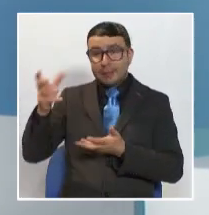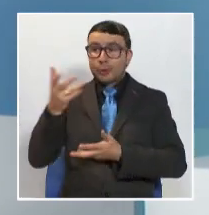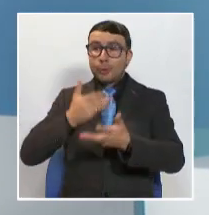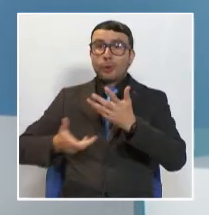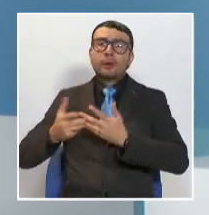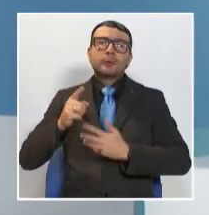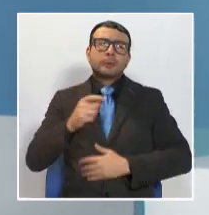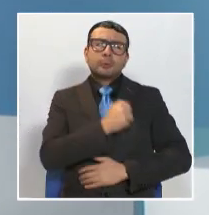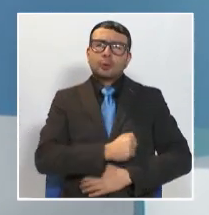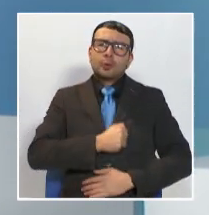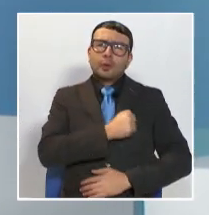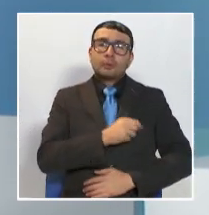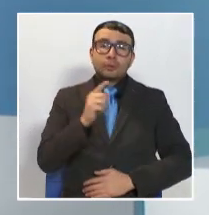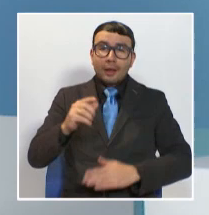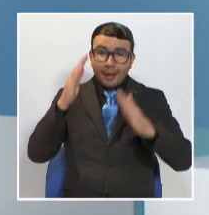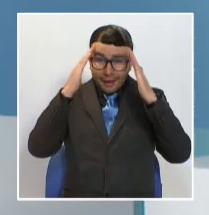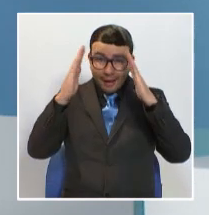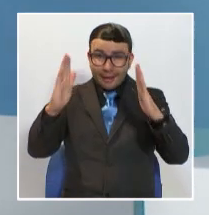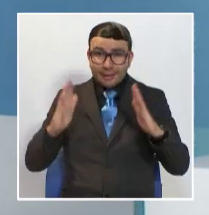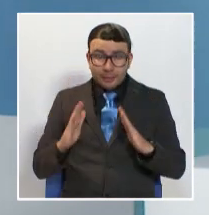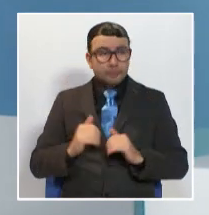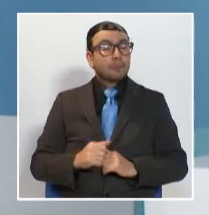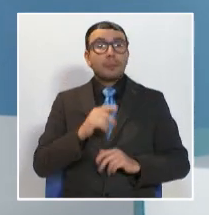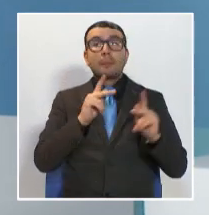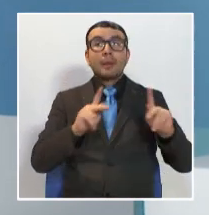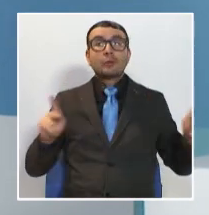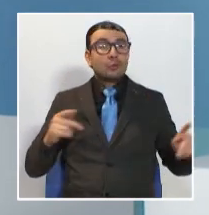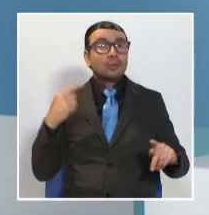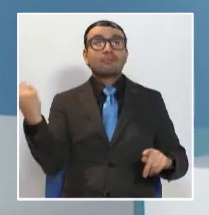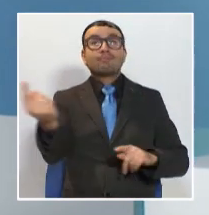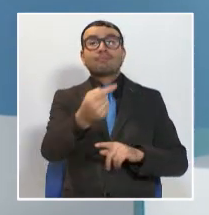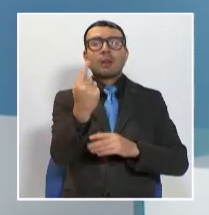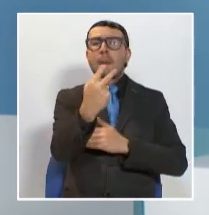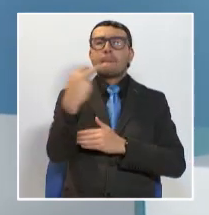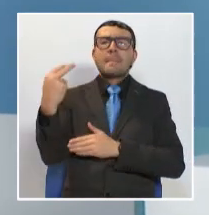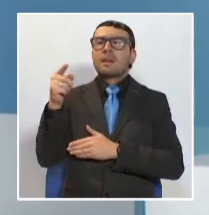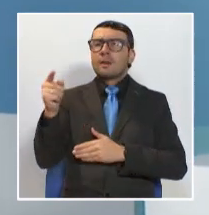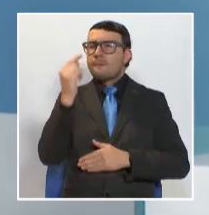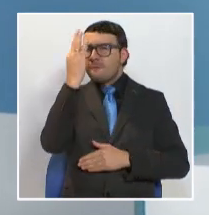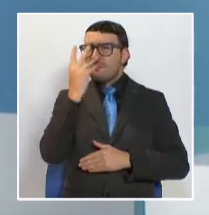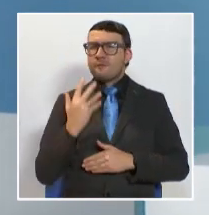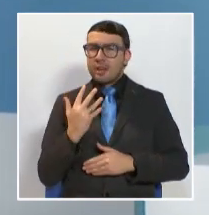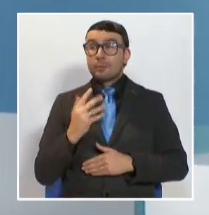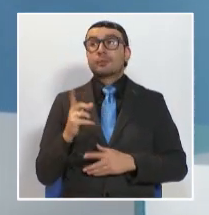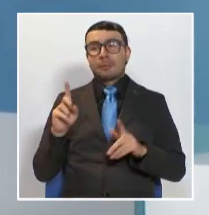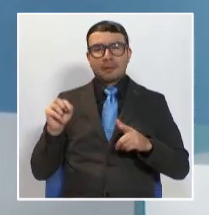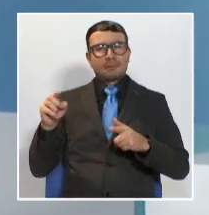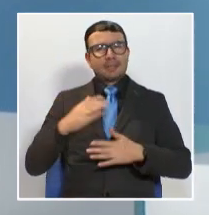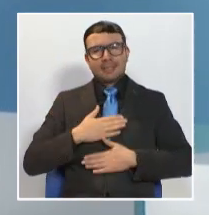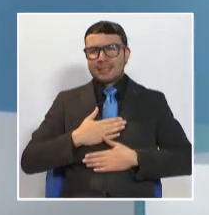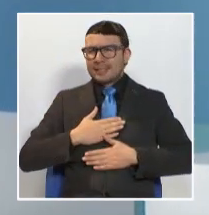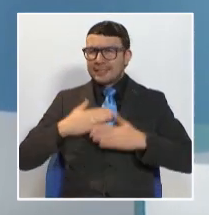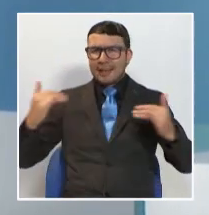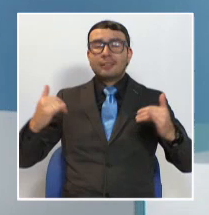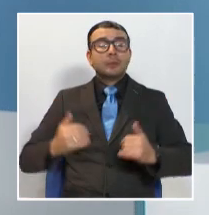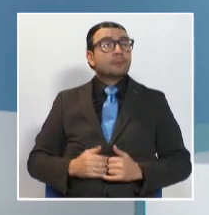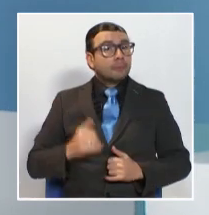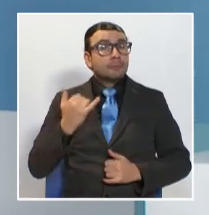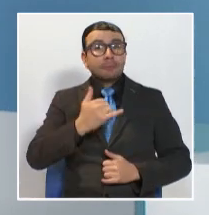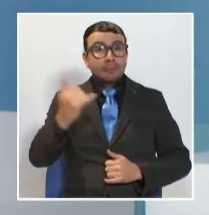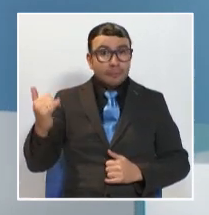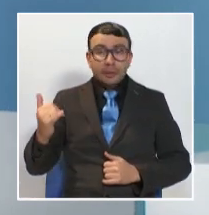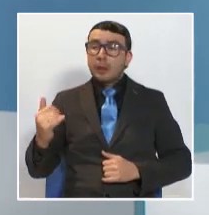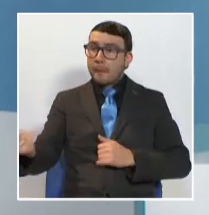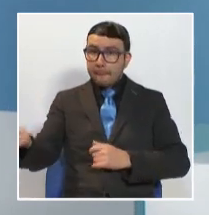estén muy atentos. Saludamos a todas las personas que nos están viendo a través de Facebook Live. Por ahí también nos pueden hacer sus preguntas y vamos a